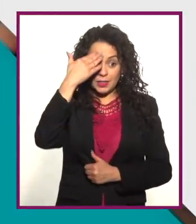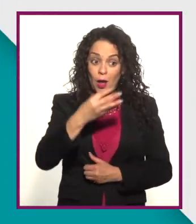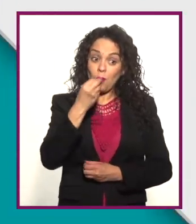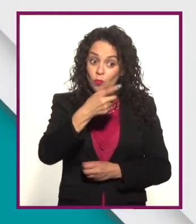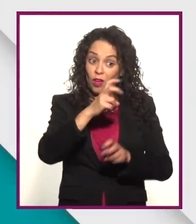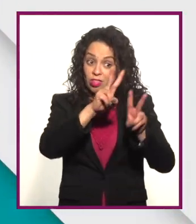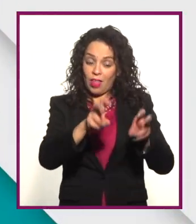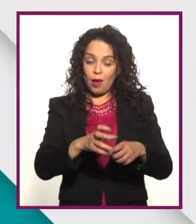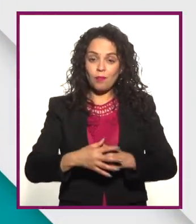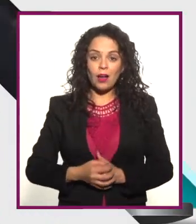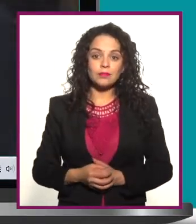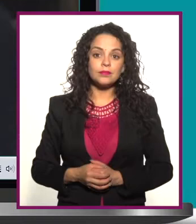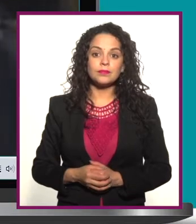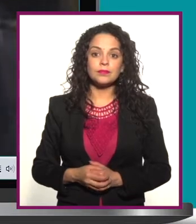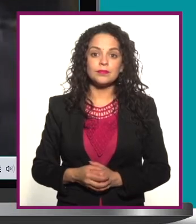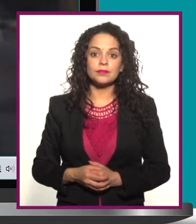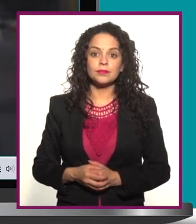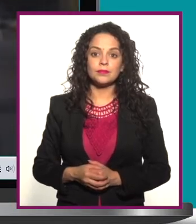tema.